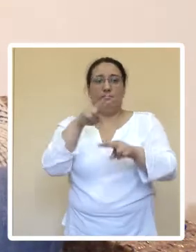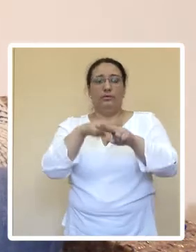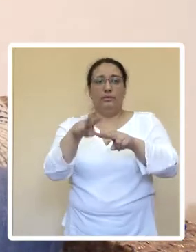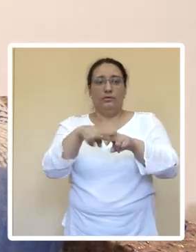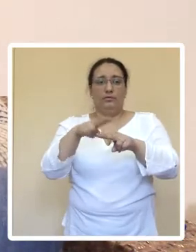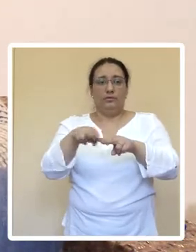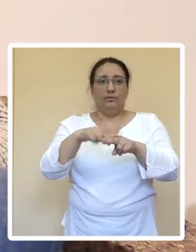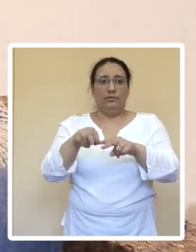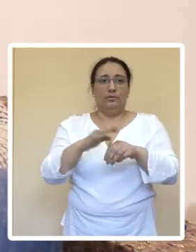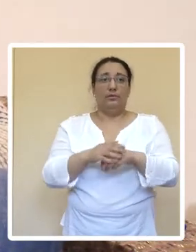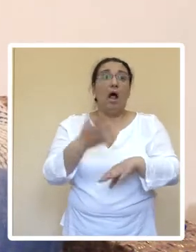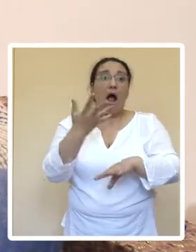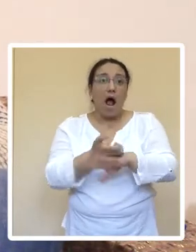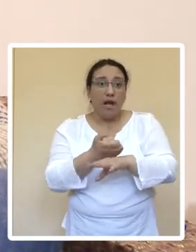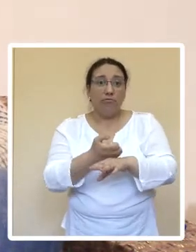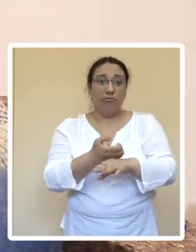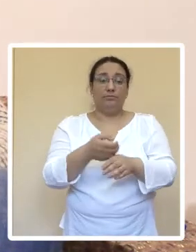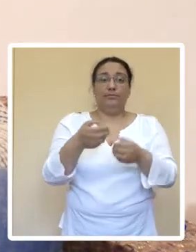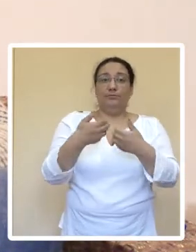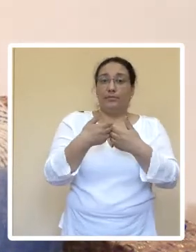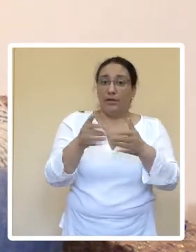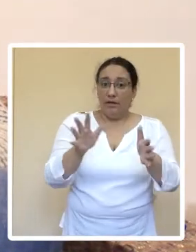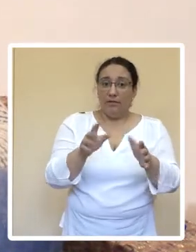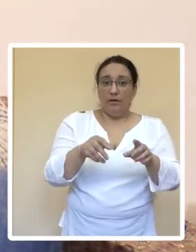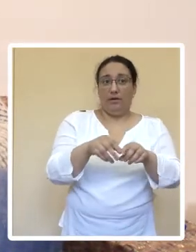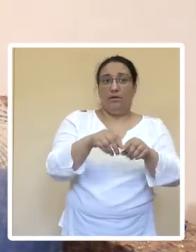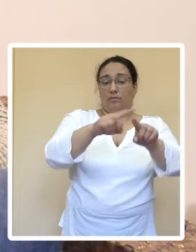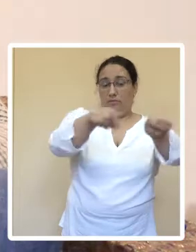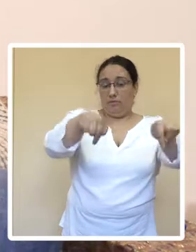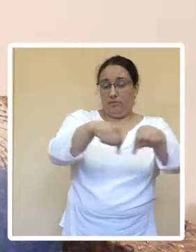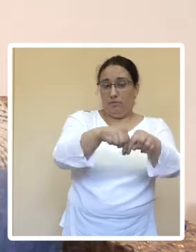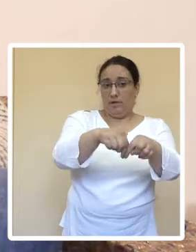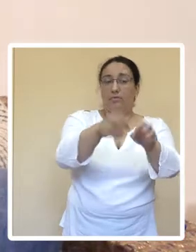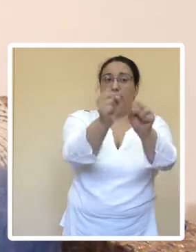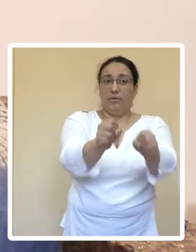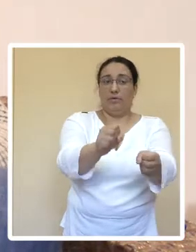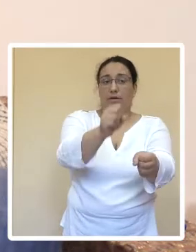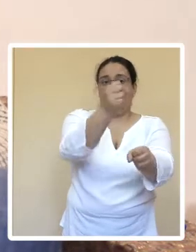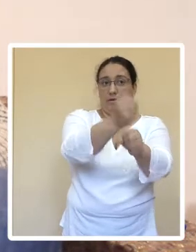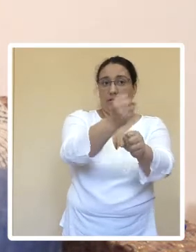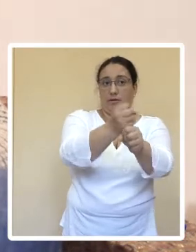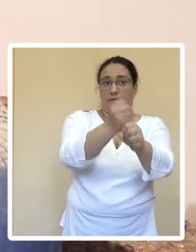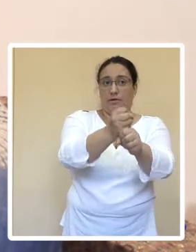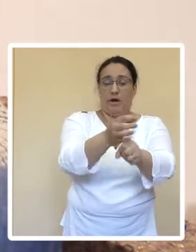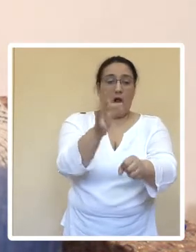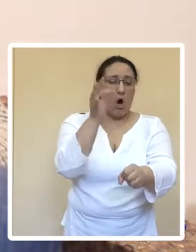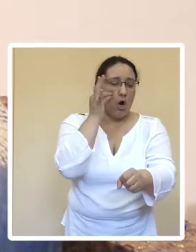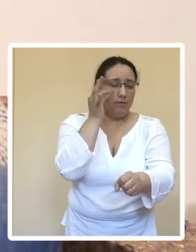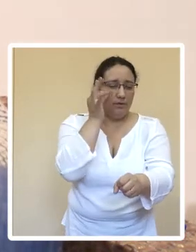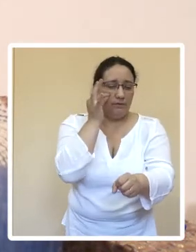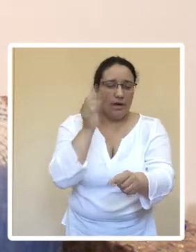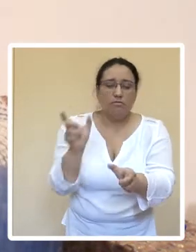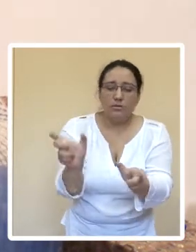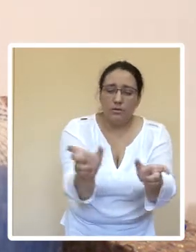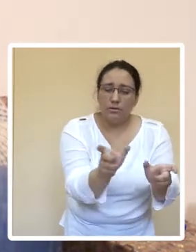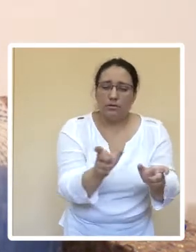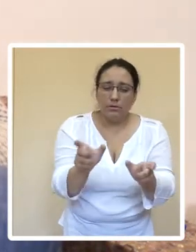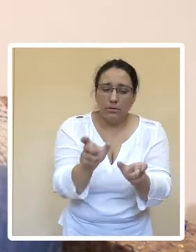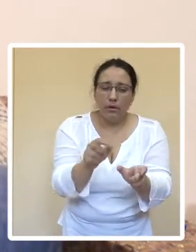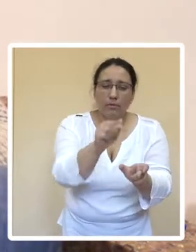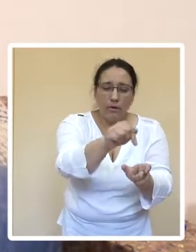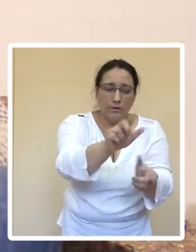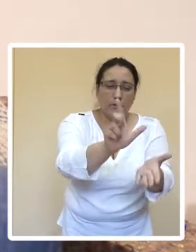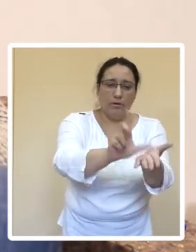realizando... Se levanta la vacante, nosotros vamos y fiscalizamos, ¿cierto?, el puesto que está disponible, hacemos